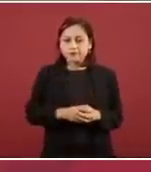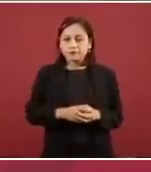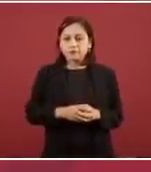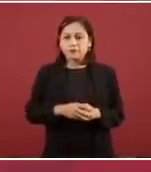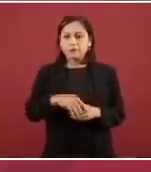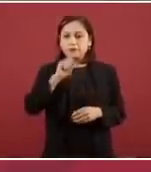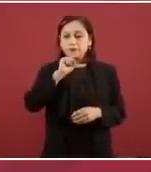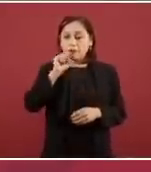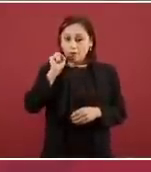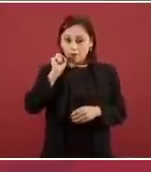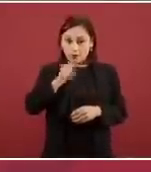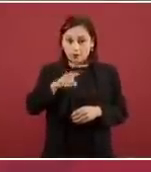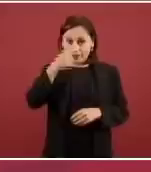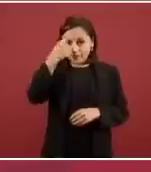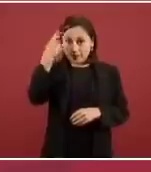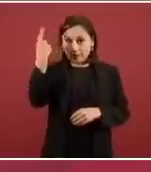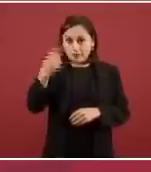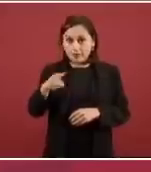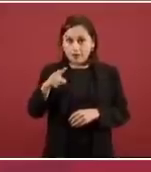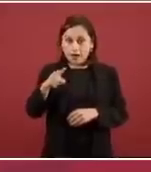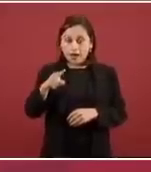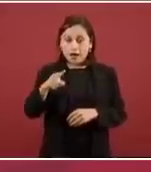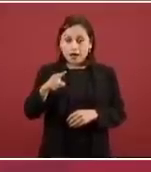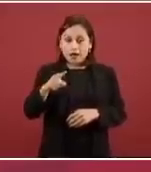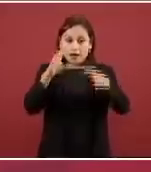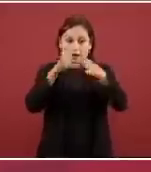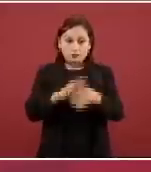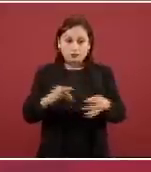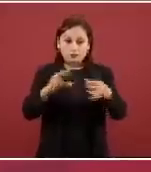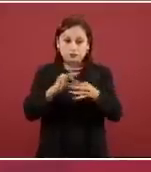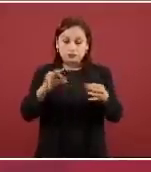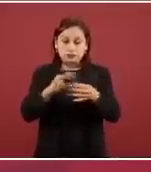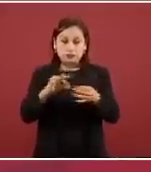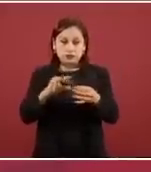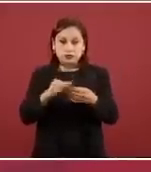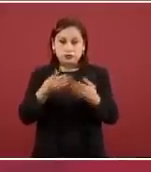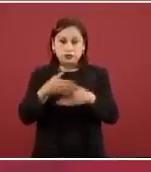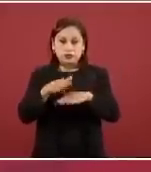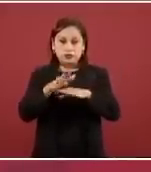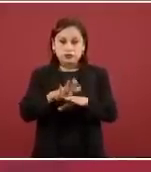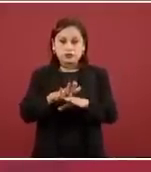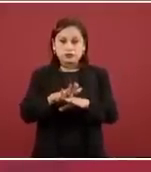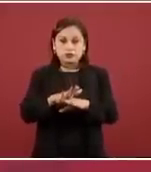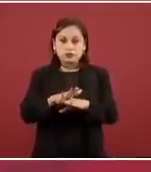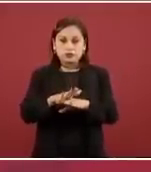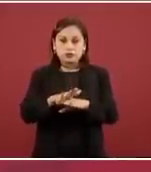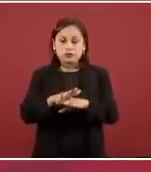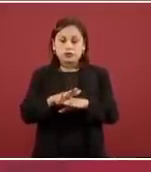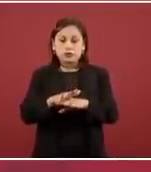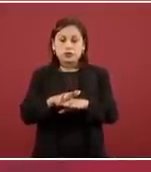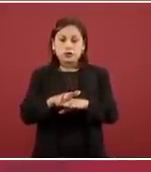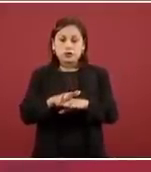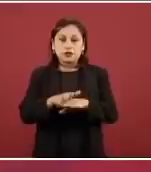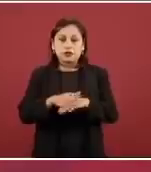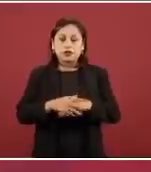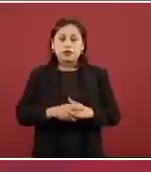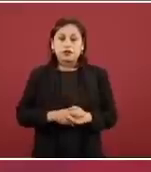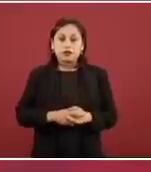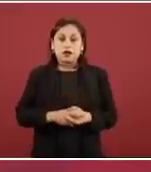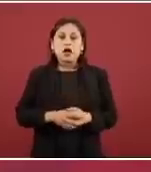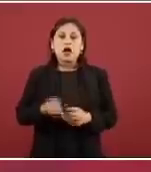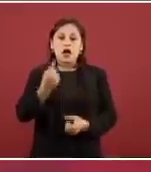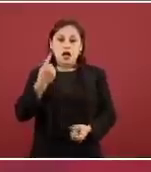tener información general, los que están en contra de este